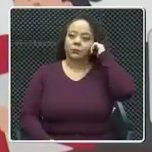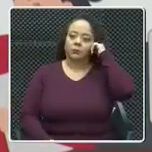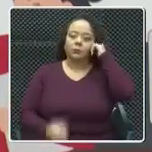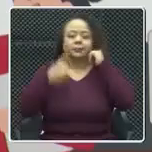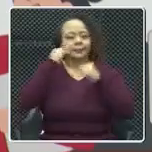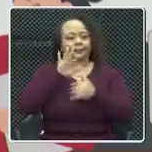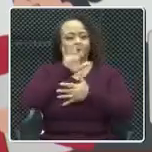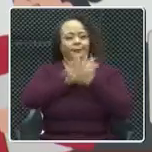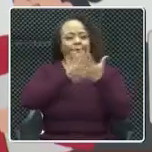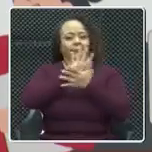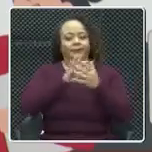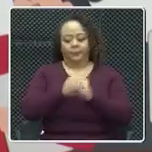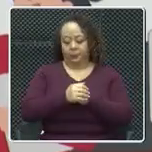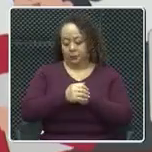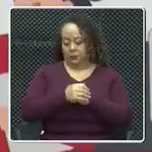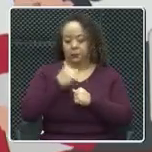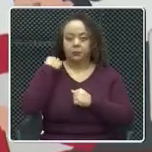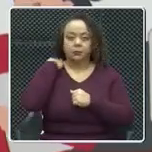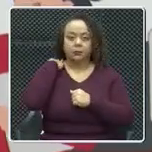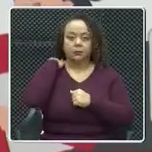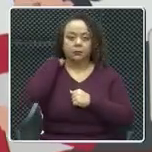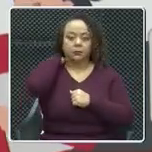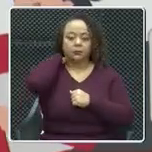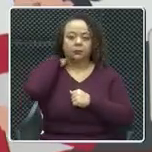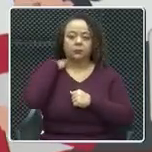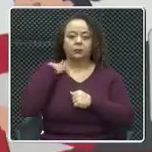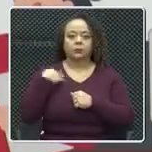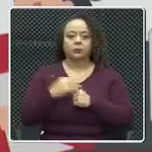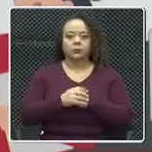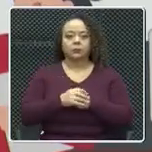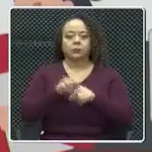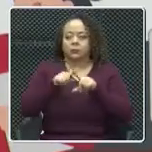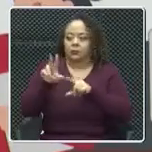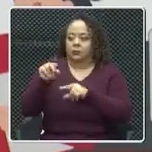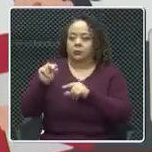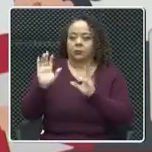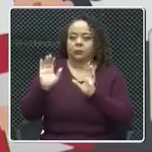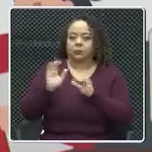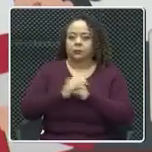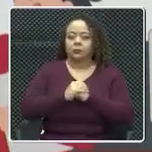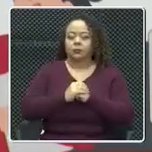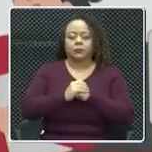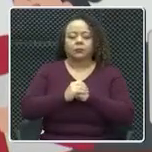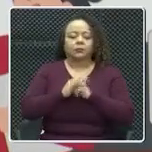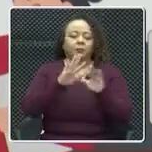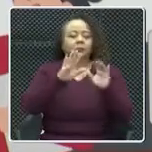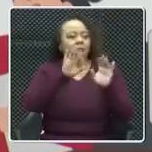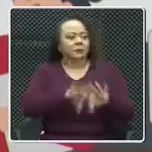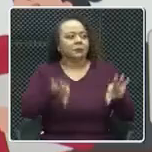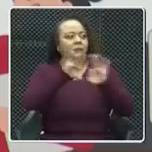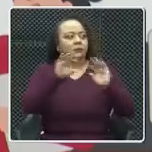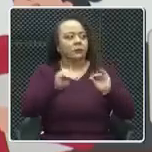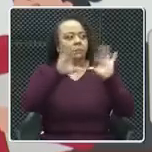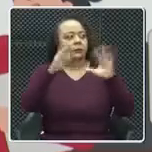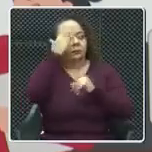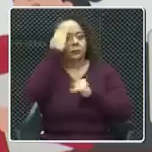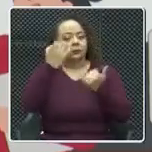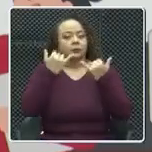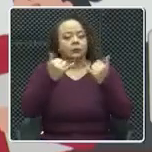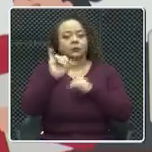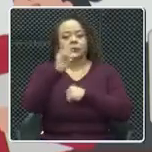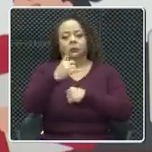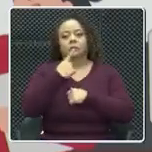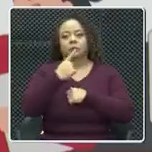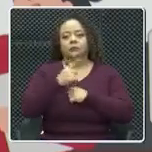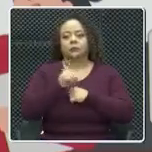confuso de repente. Pero no. Pero es importante aclararlo porque ahora, como